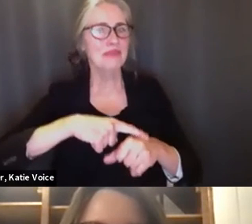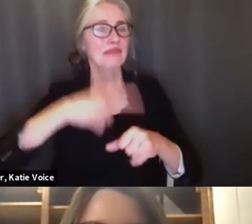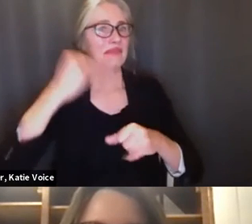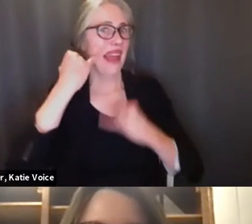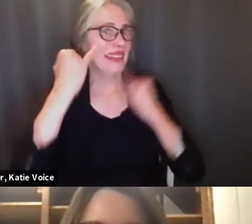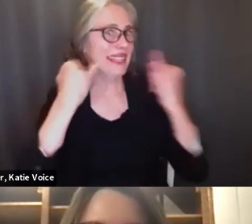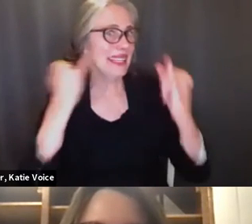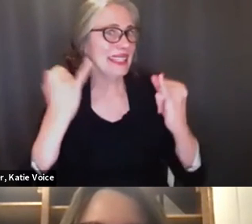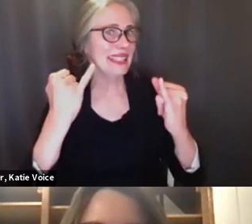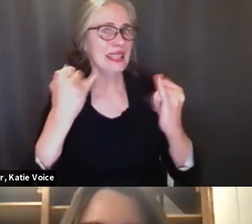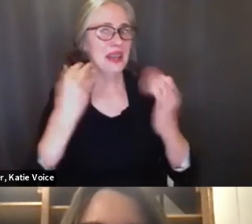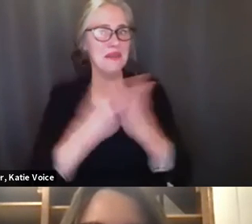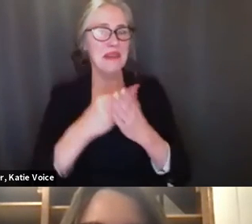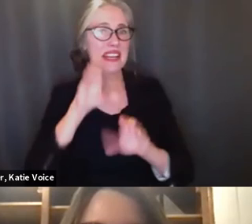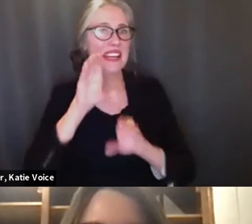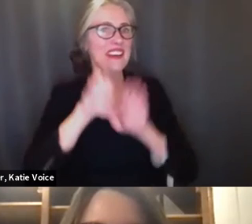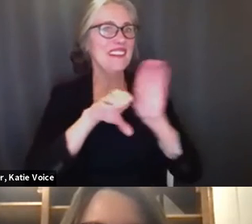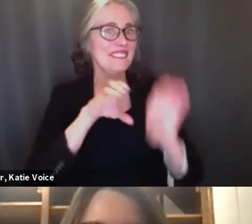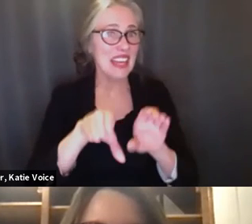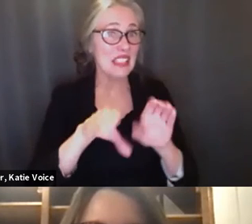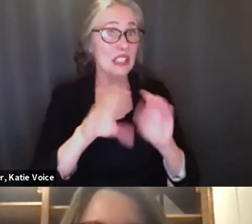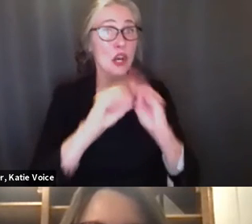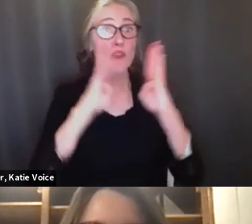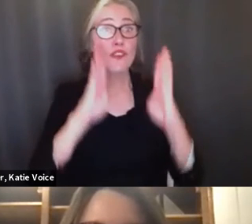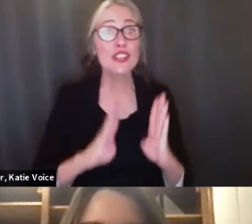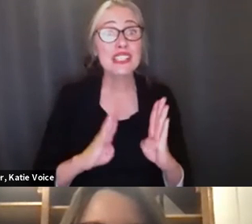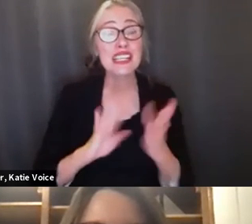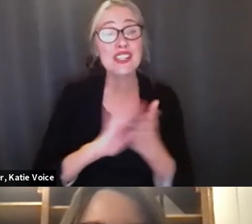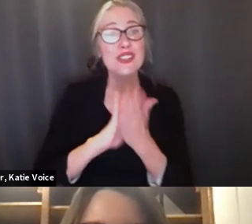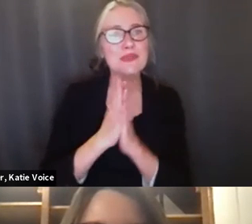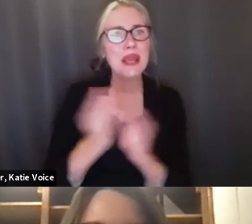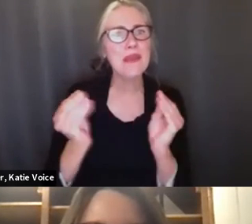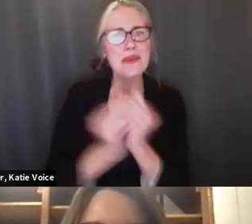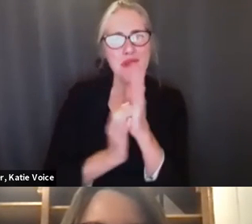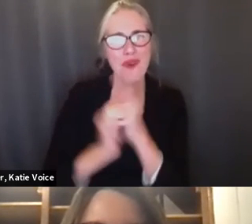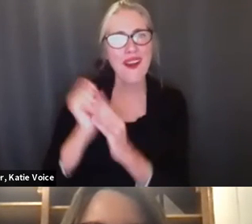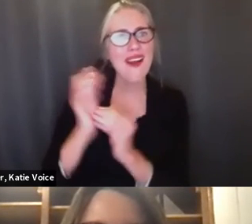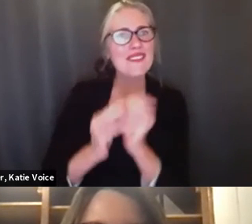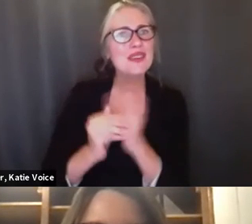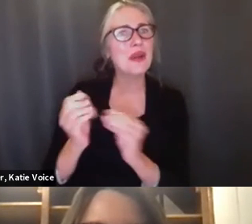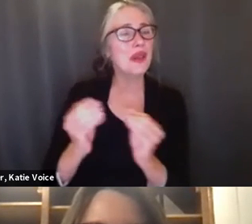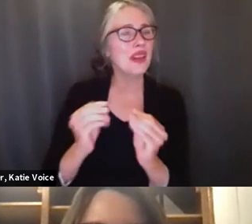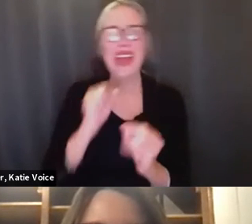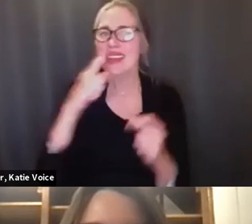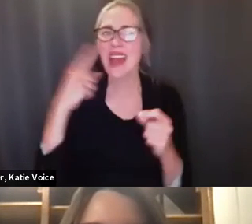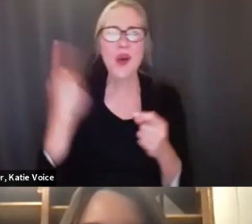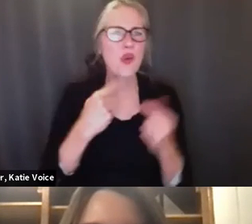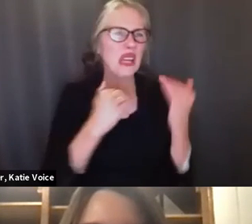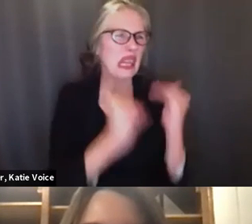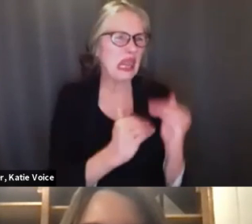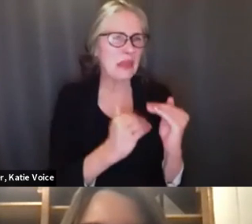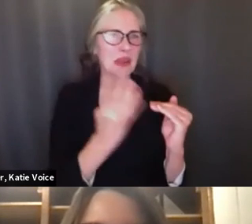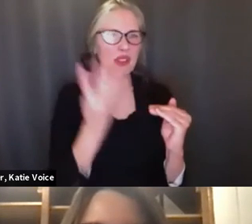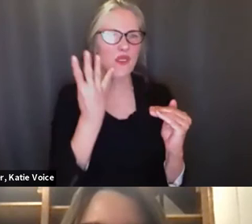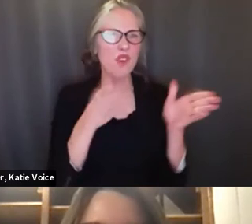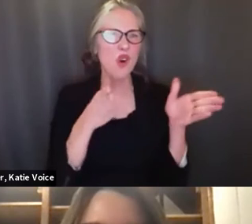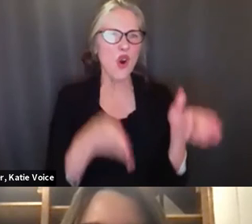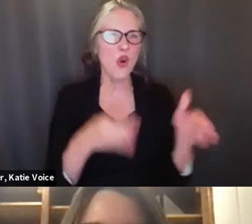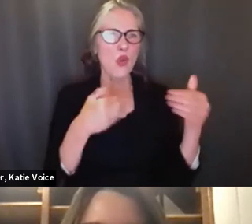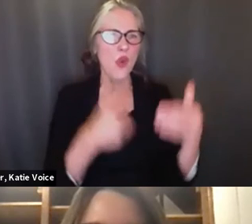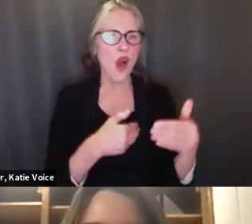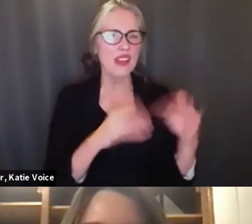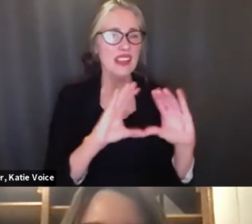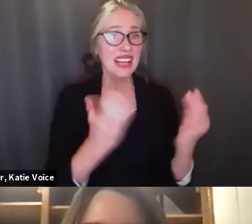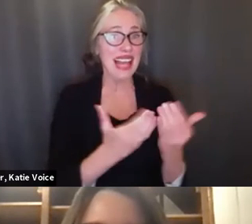familiarizados con los principios de Makerspace y que se sientan cómodos fuera de las paredes de la escuela. Y ya